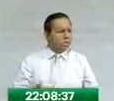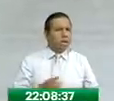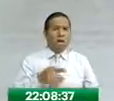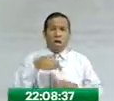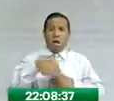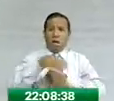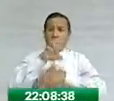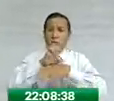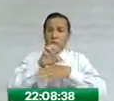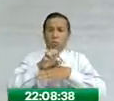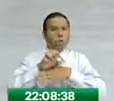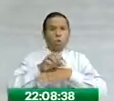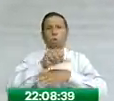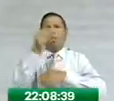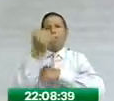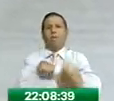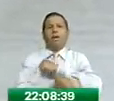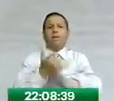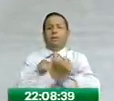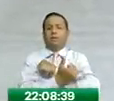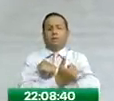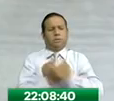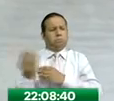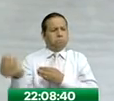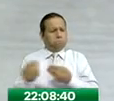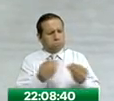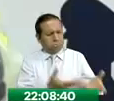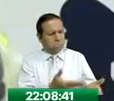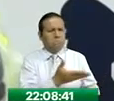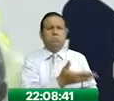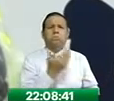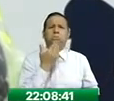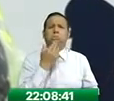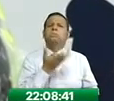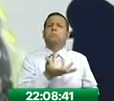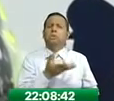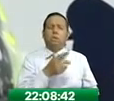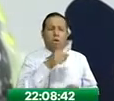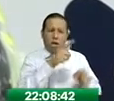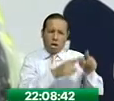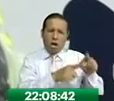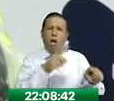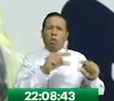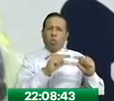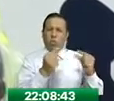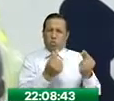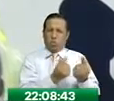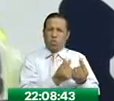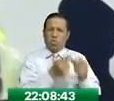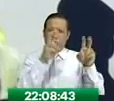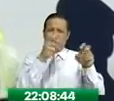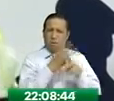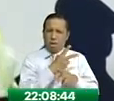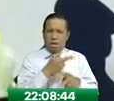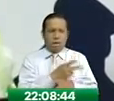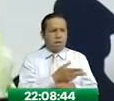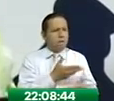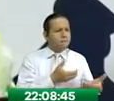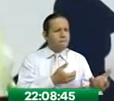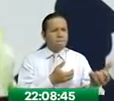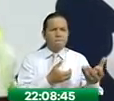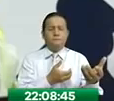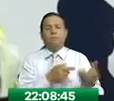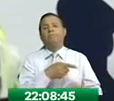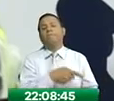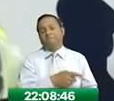y particularmente son utilizadas por diferentes organizaciones delictivas para brindar seguridad y